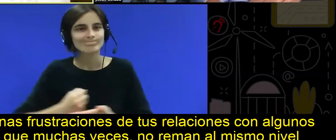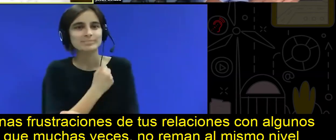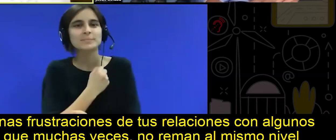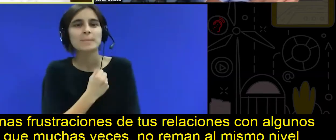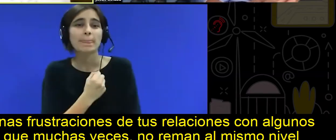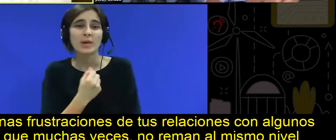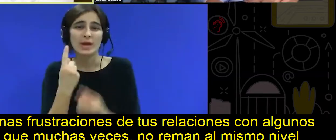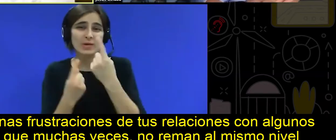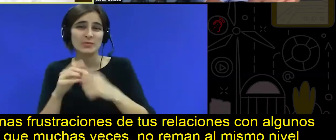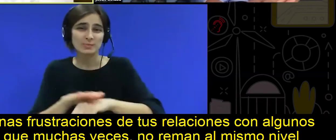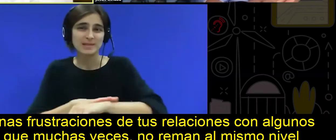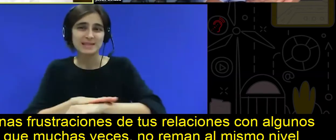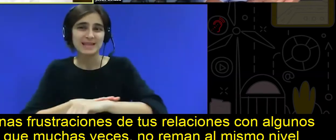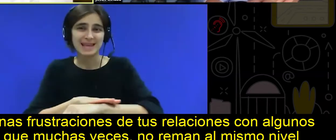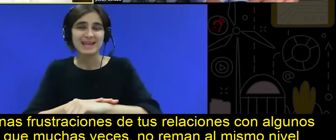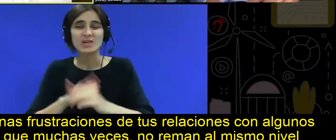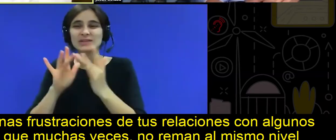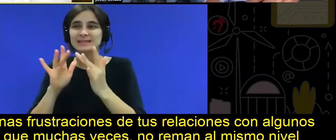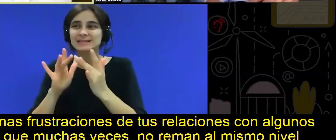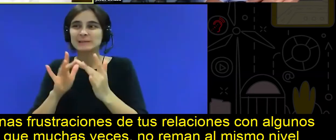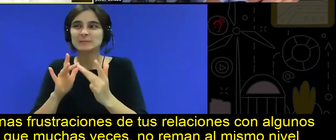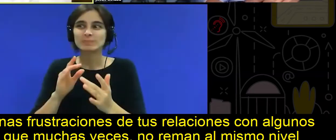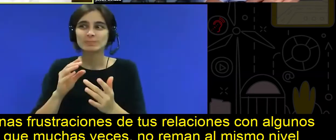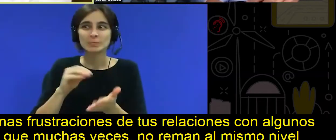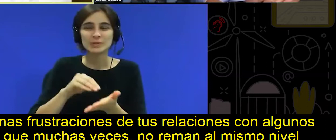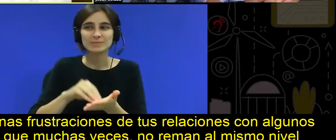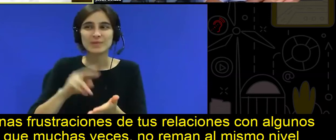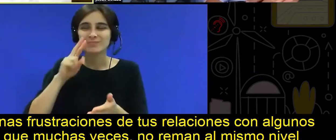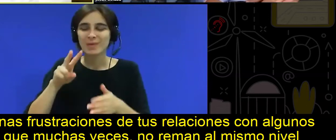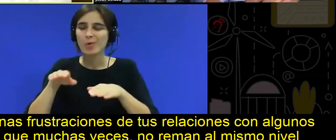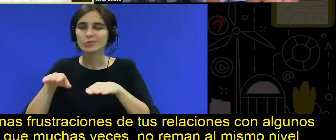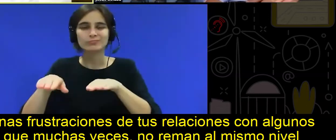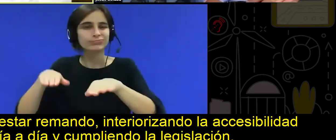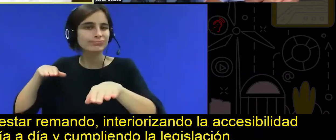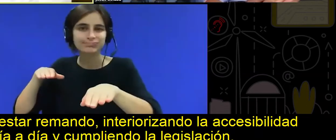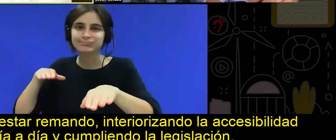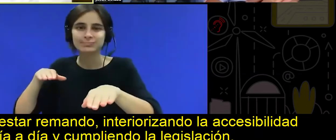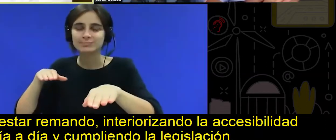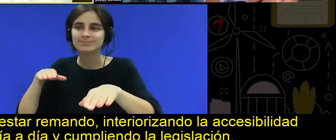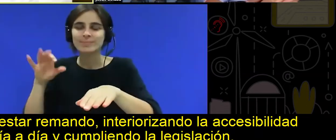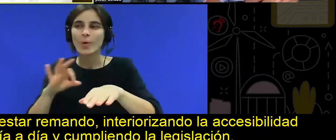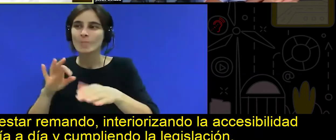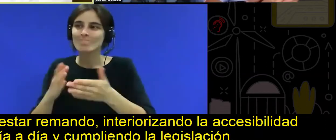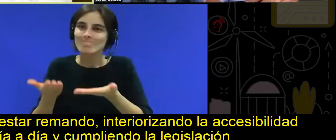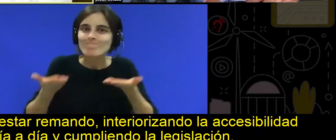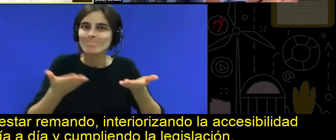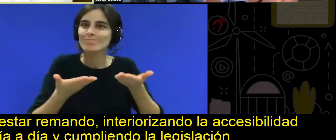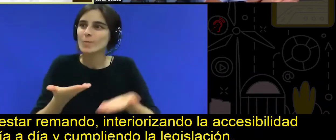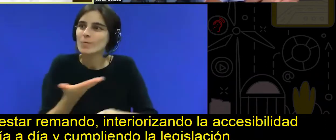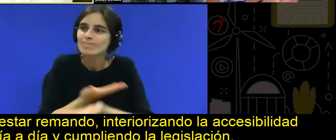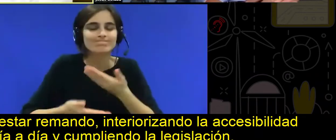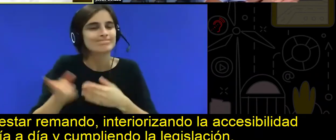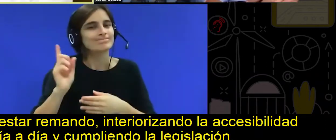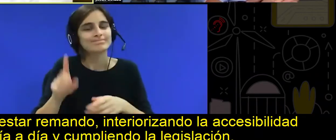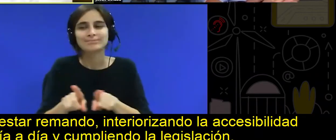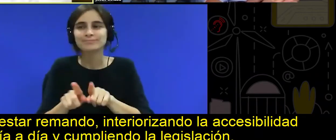que muchas veces no reman al mismo nivel, o como deberían de estar remando, interiorizando la accesibilidad en su día a